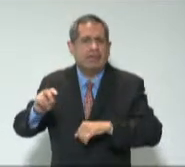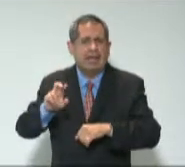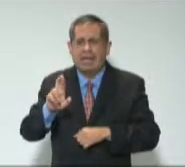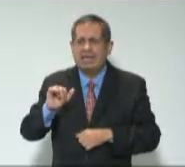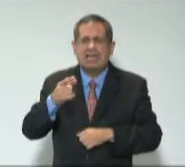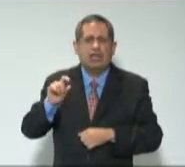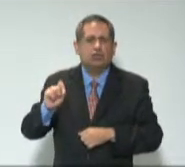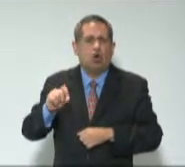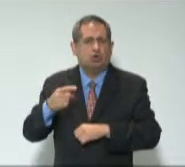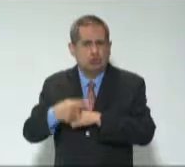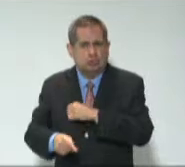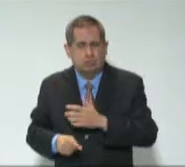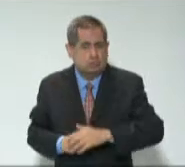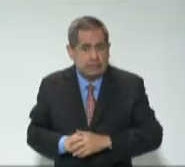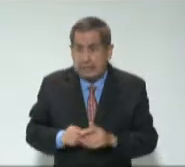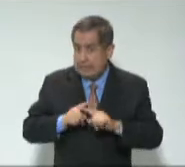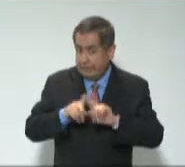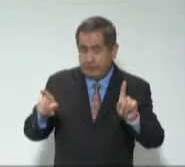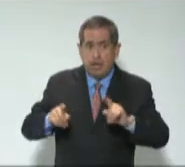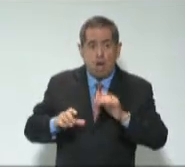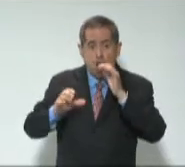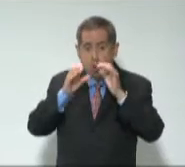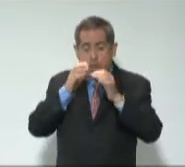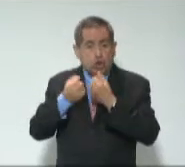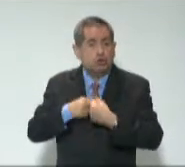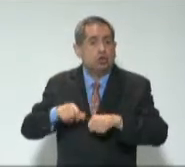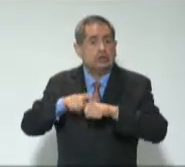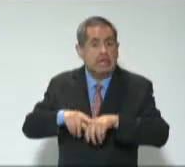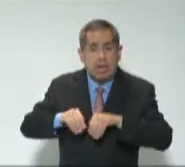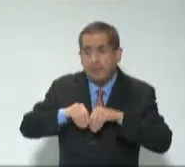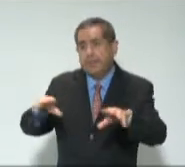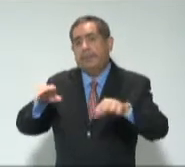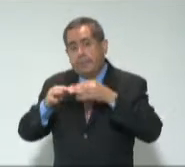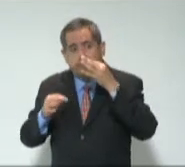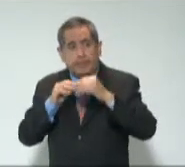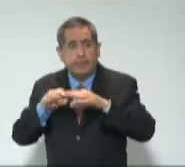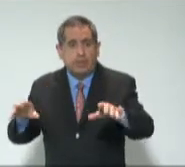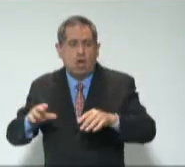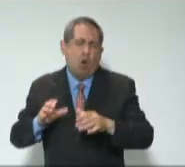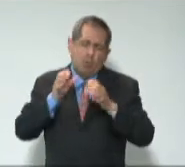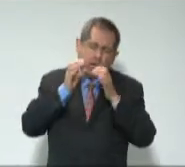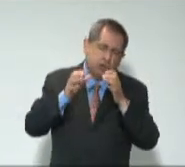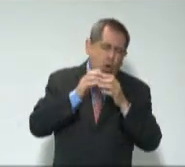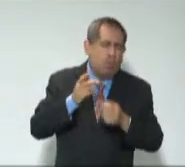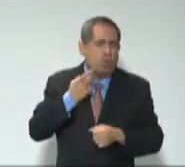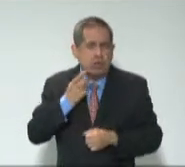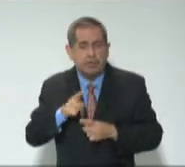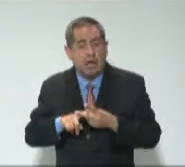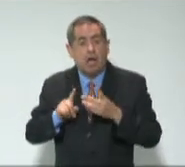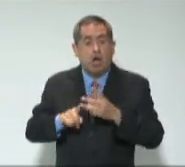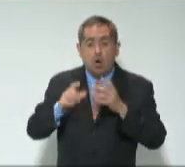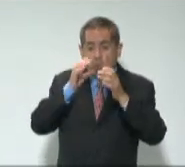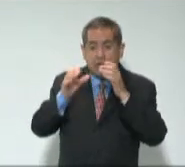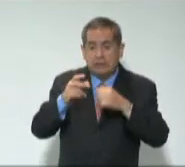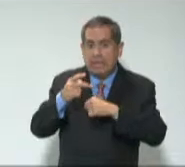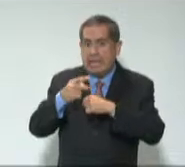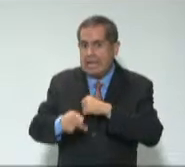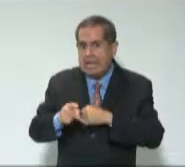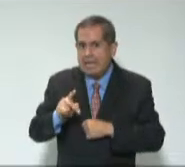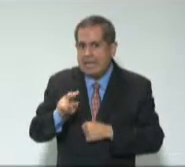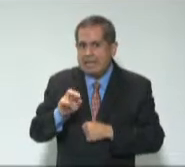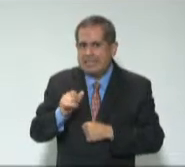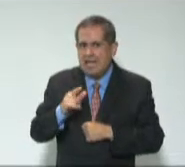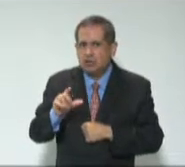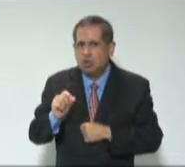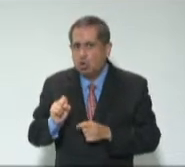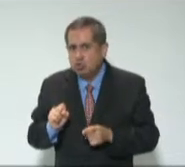riesgos no es lo mismo la comunicación social la comunicación política y la comunicación de riesgos